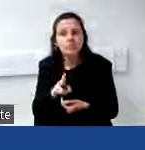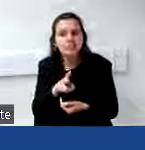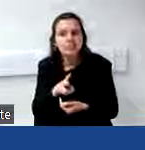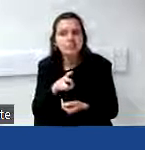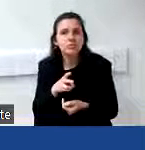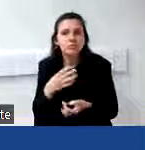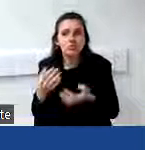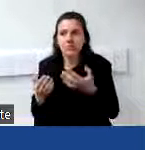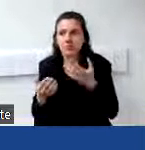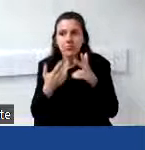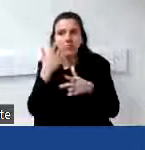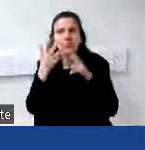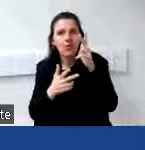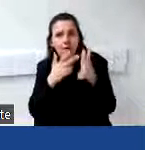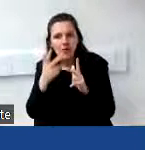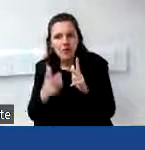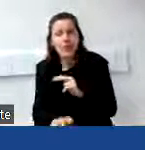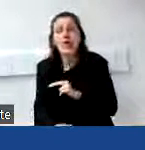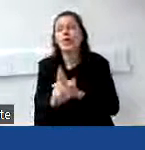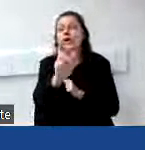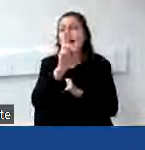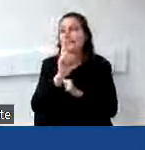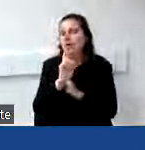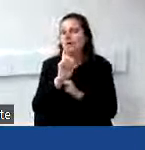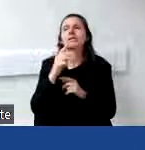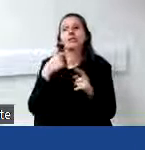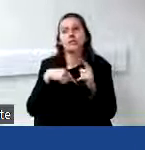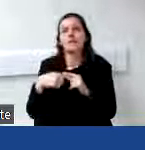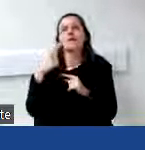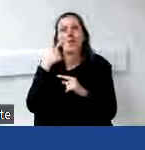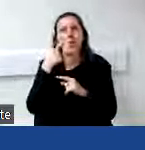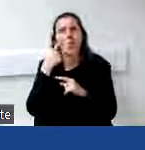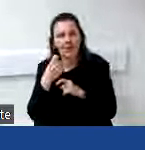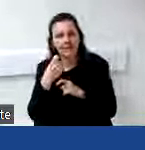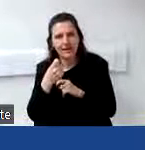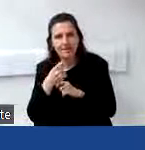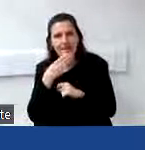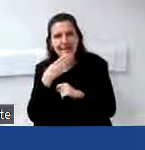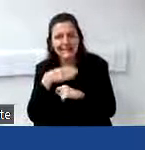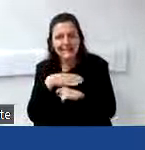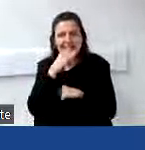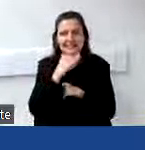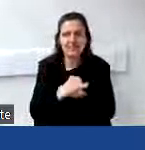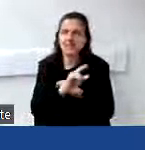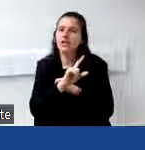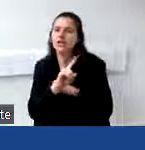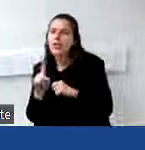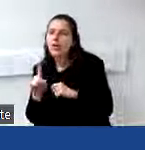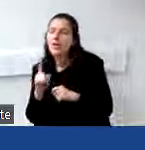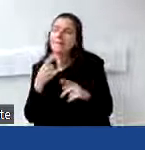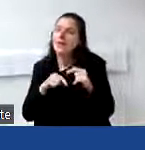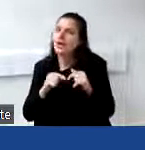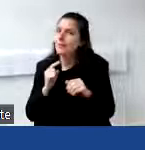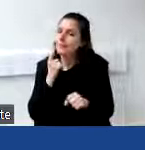dan esa persona con discapacidad intelectual, es bueno, realmente va a poder entender lo que yo le voy a decir o no. Entonces,